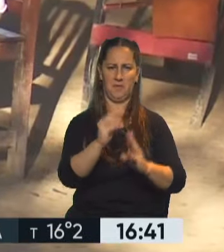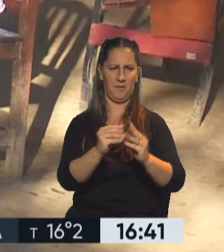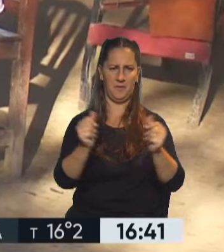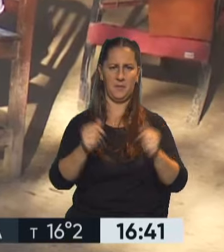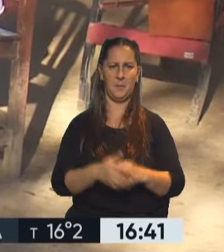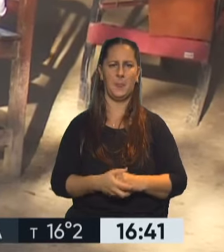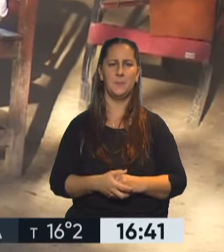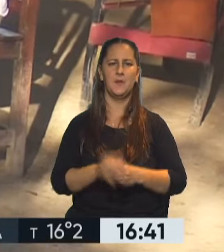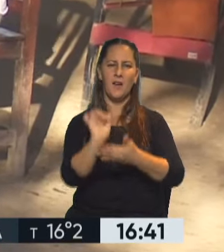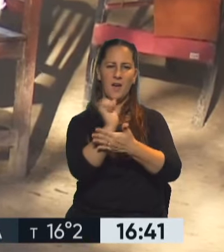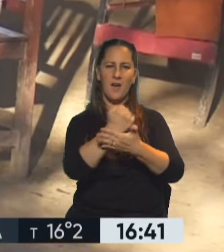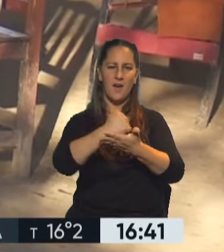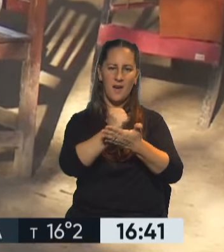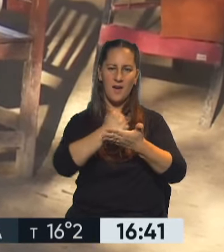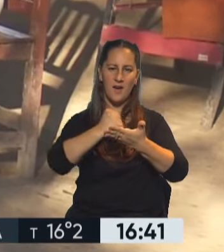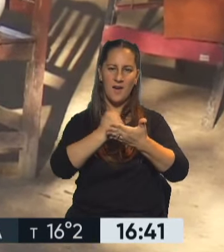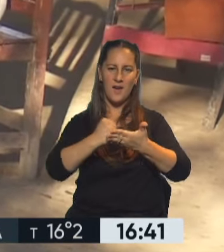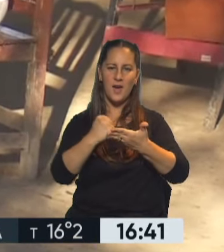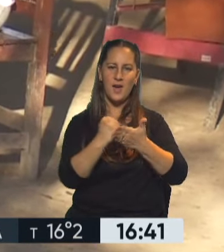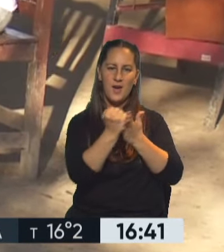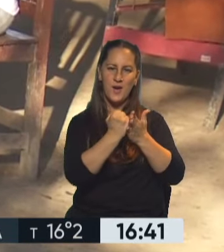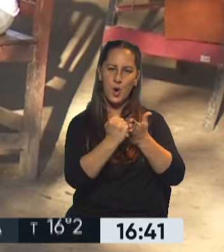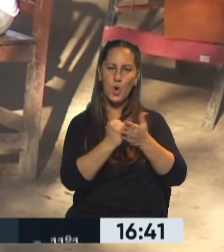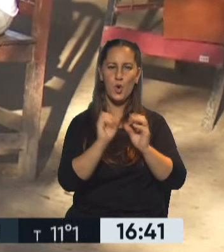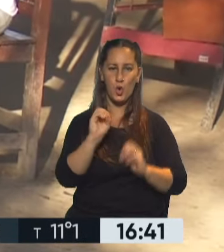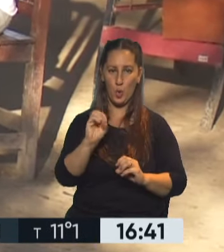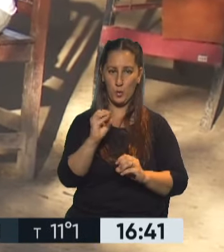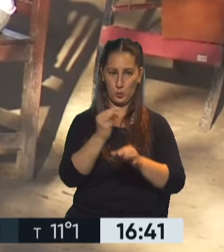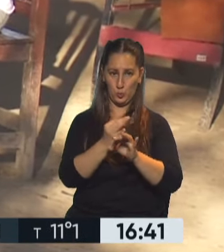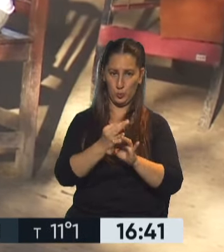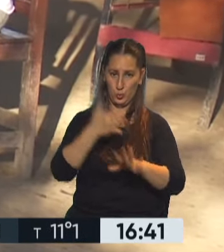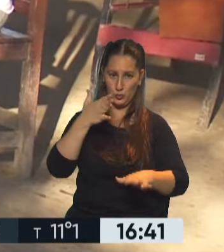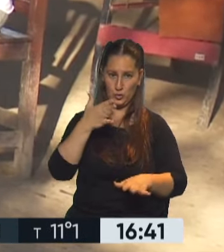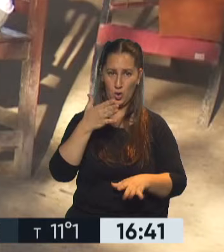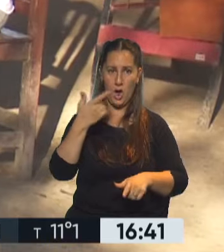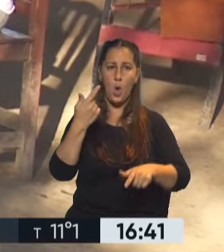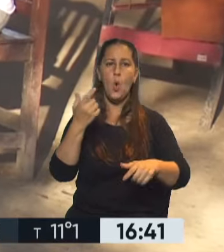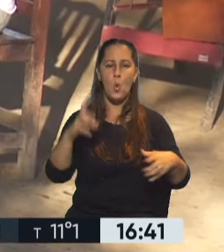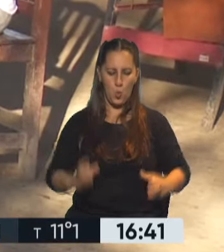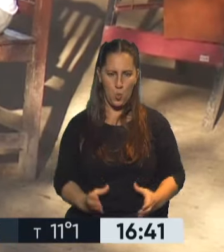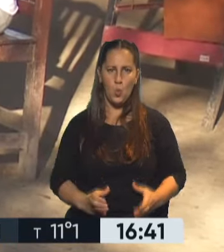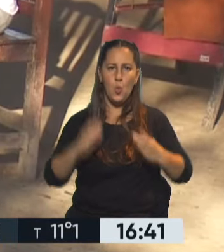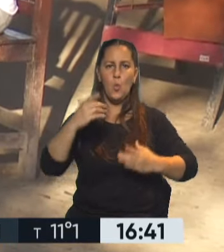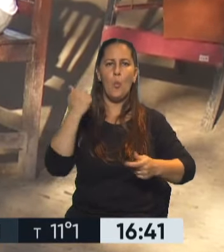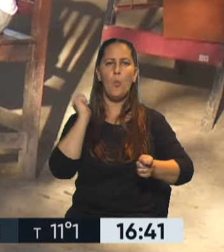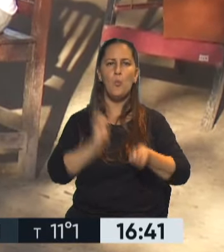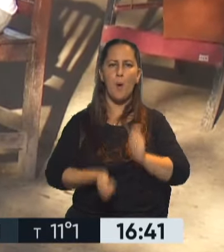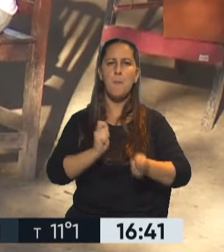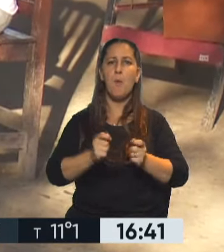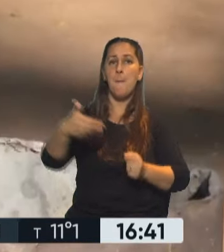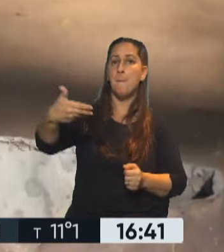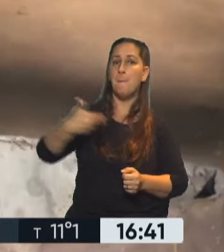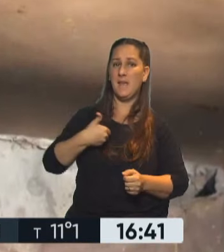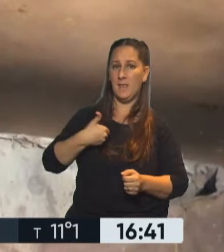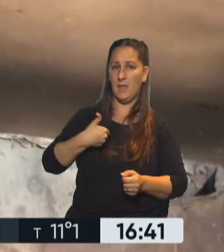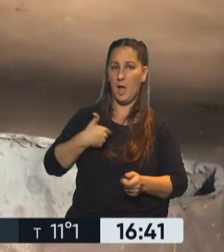estamos grabando el nombre porque son... Los bombos son hechos a nivel profesional. Sí. Estos bombos son exclusivamente por pedido. O sea, no es